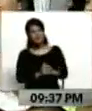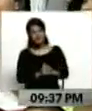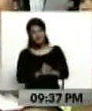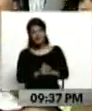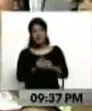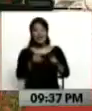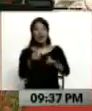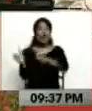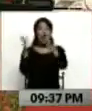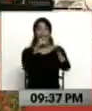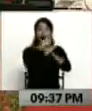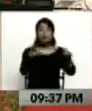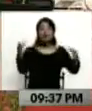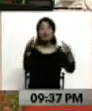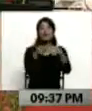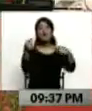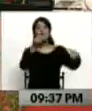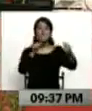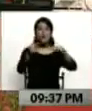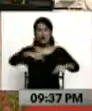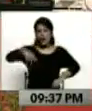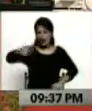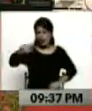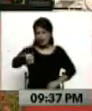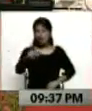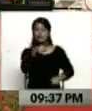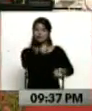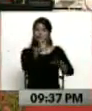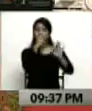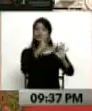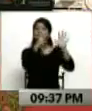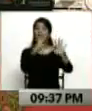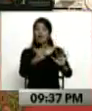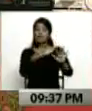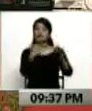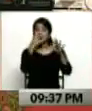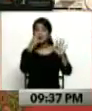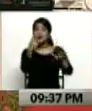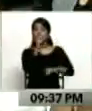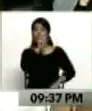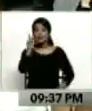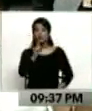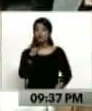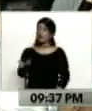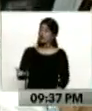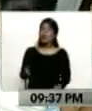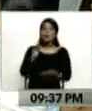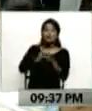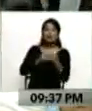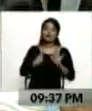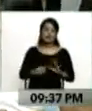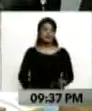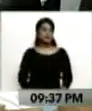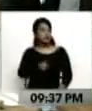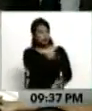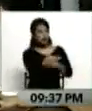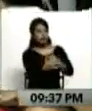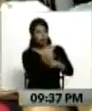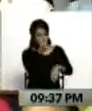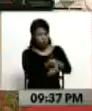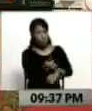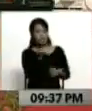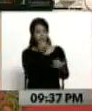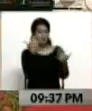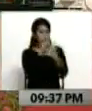Serra foro candanga que cumplió años s años cuenta enred aquí pusieron